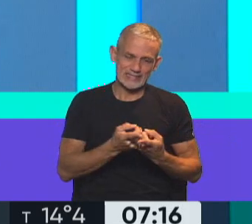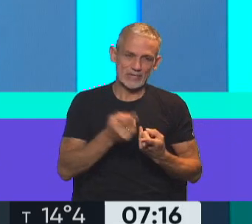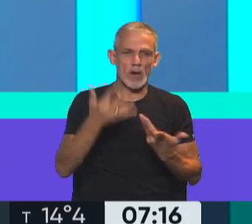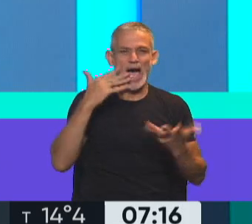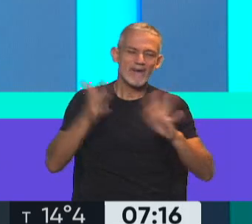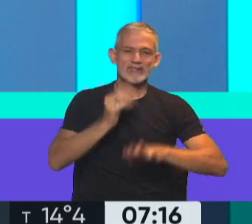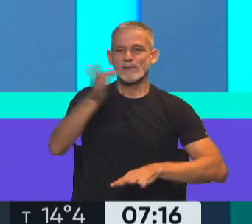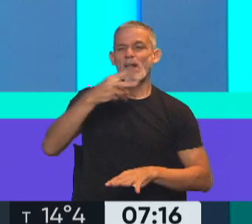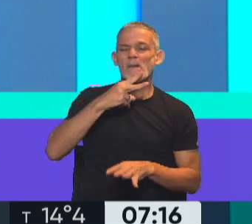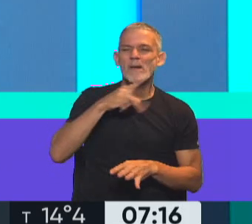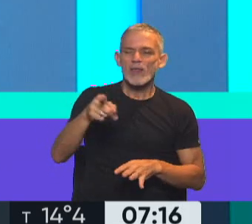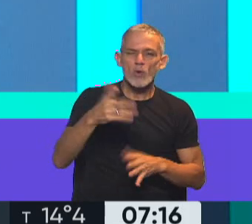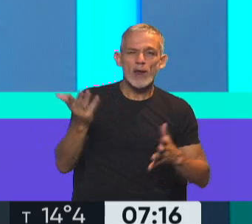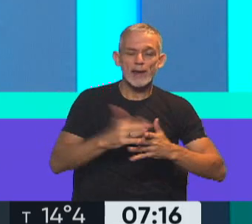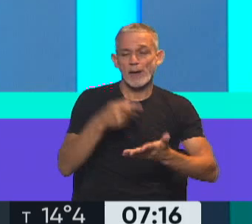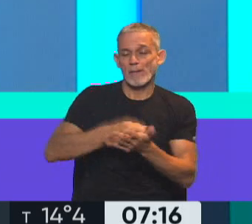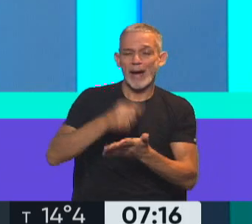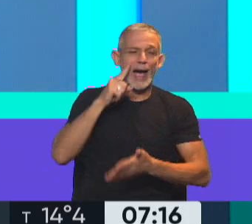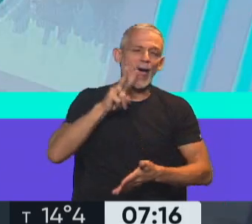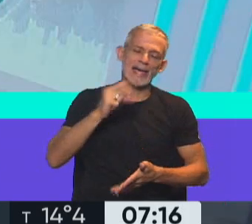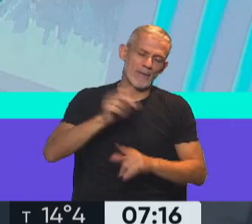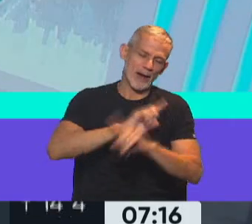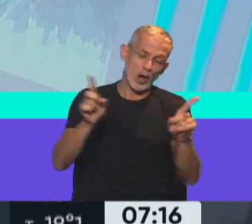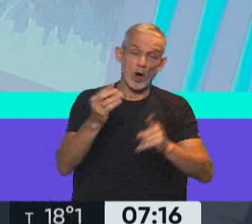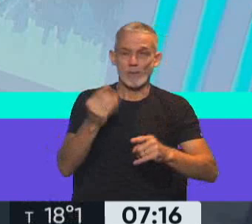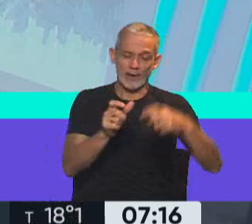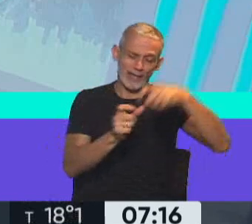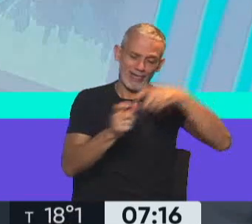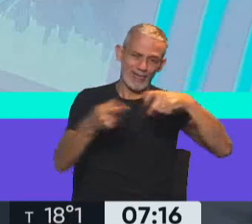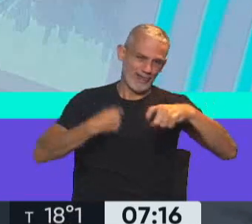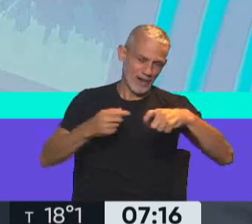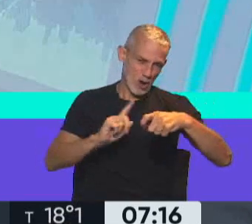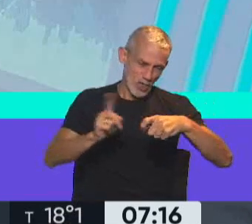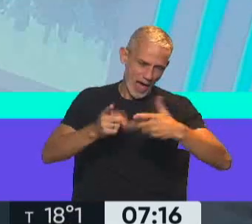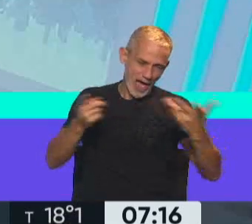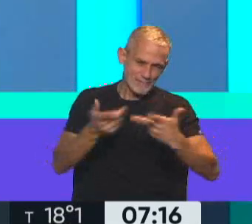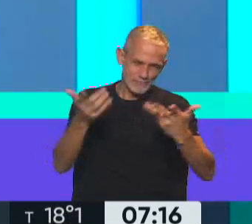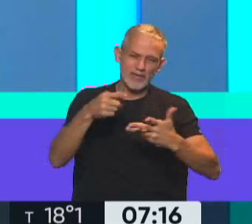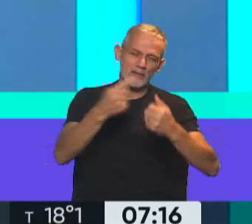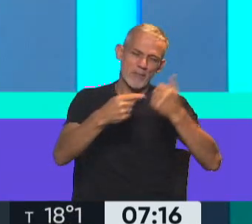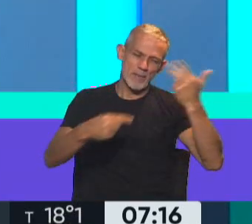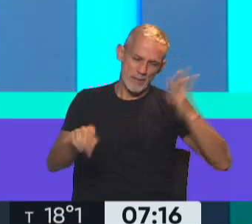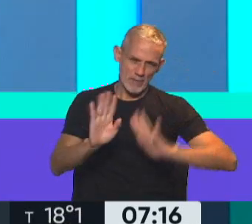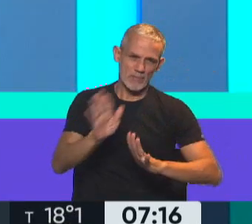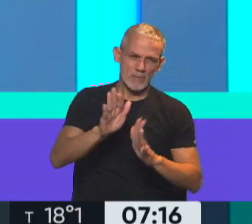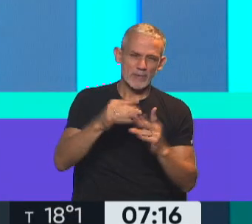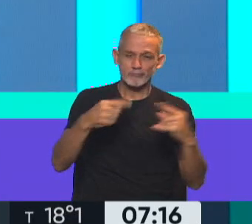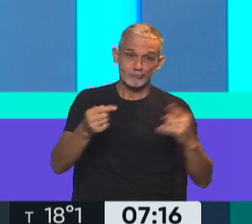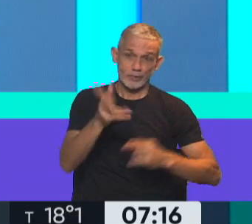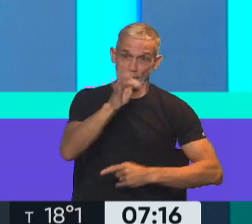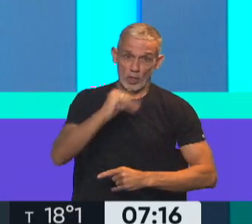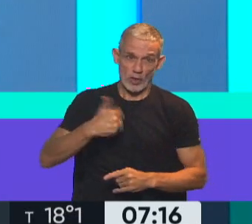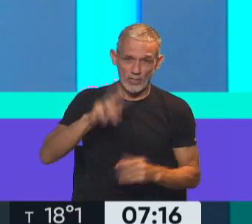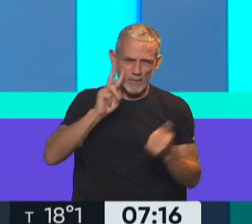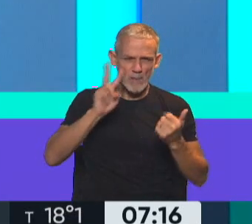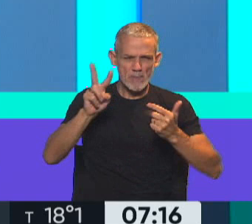ejemplo, a la verdulería, no estás pagando el IVA porque no te están dando la factura. Bueno, ese tipo de cositas que vemos todos los